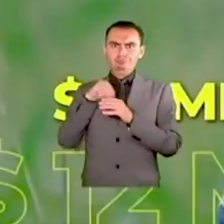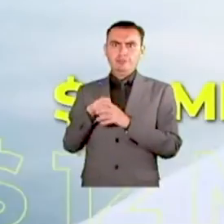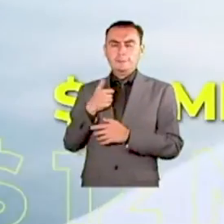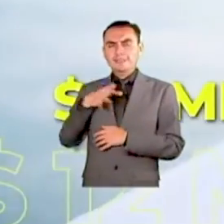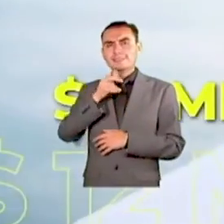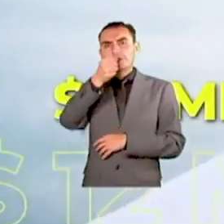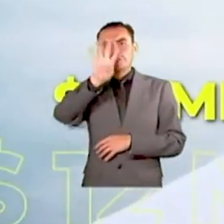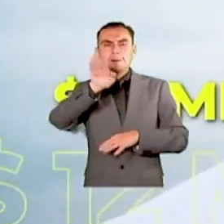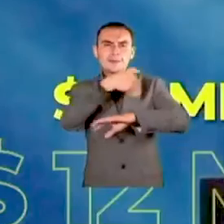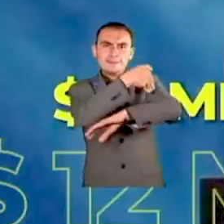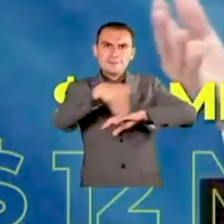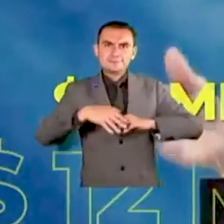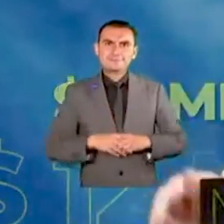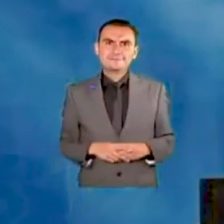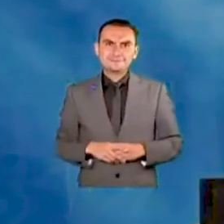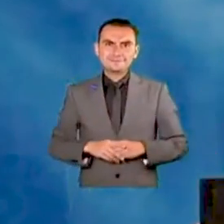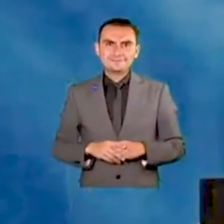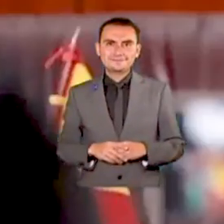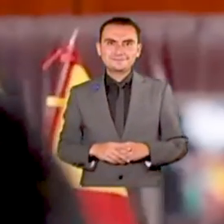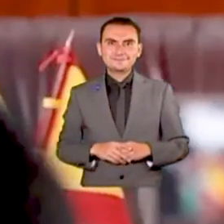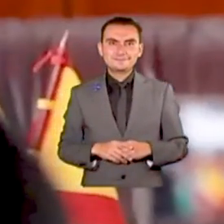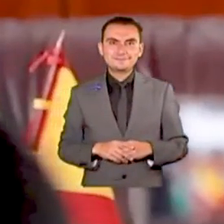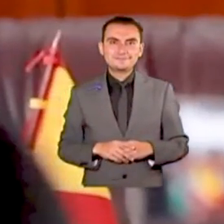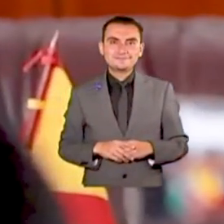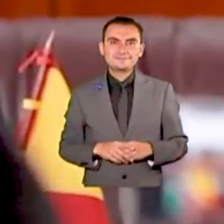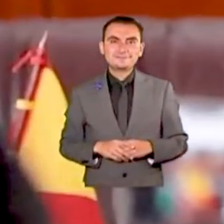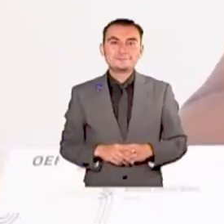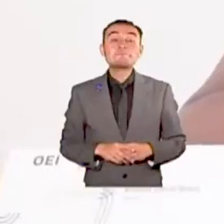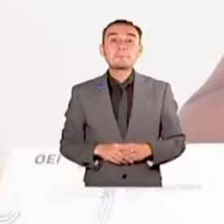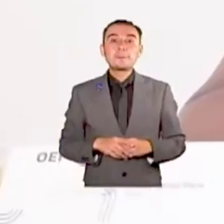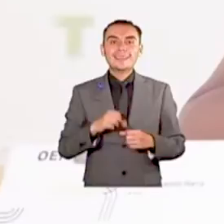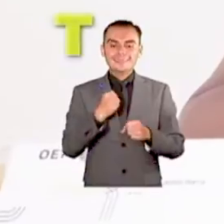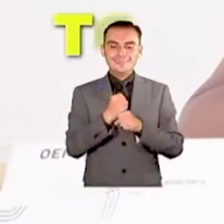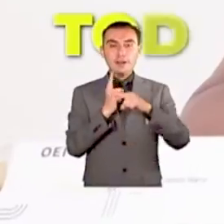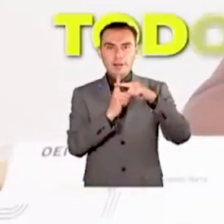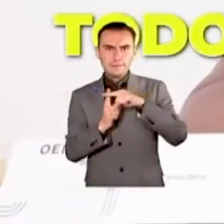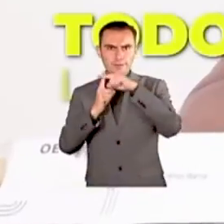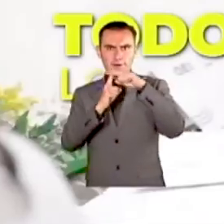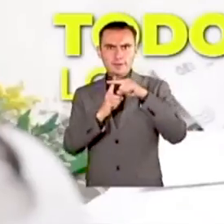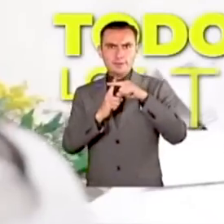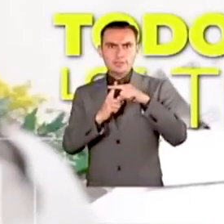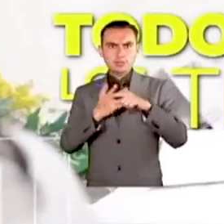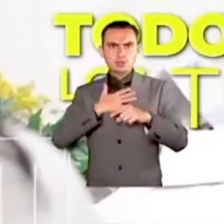de 12.000 millones de pesos. El trabajo de la Procuraduría General